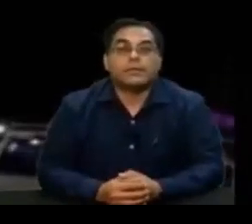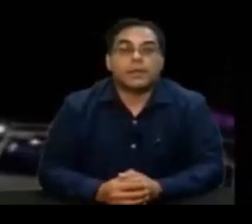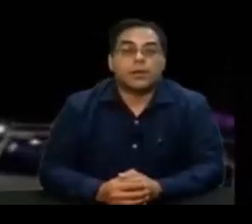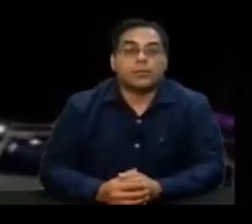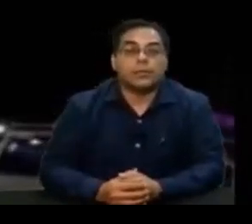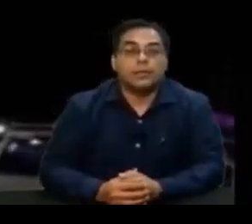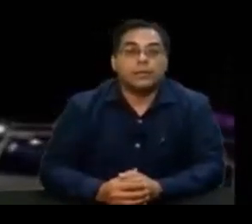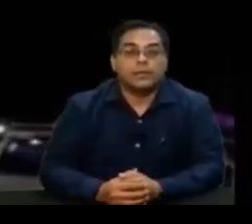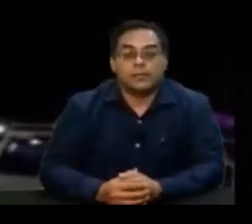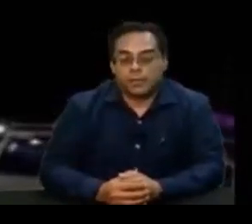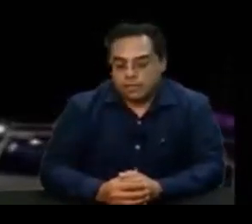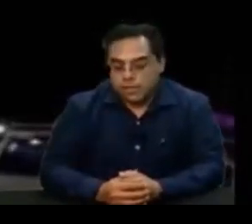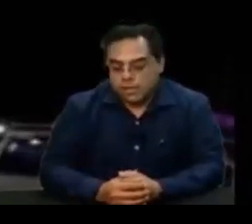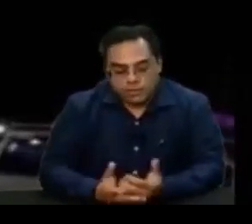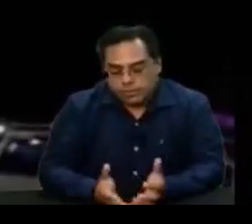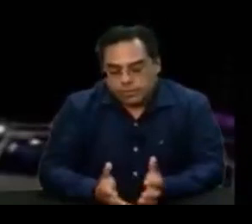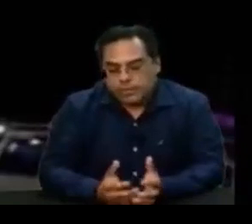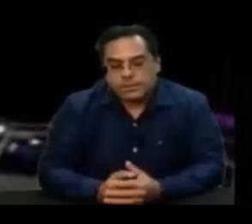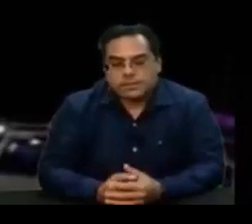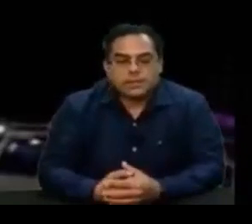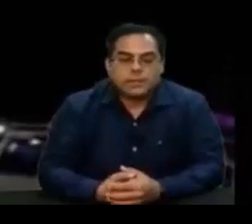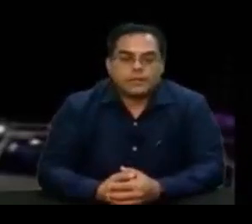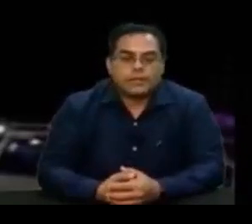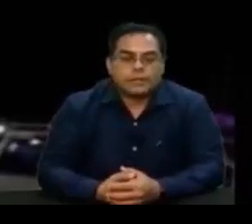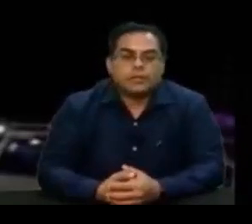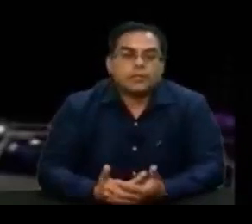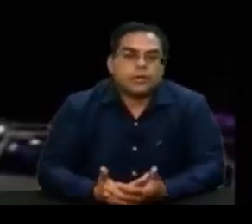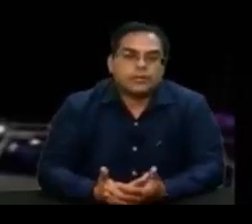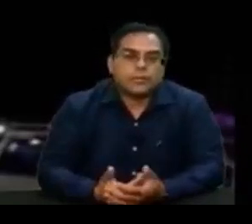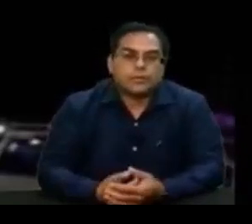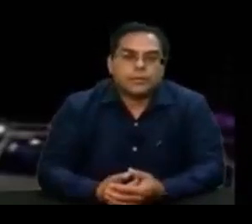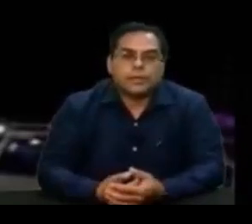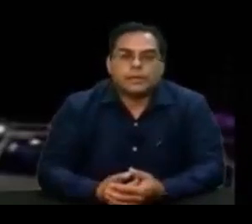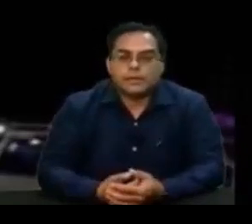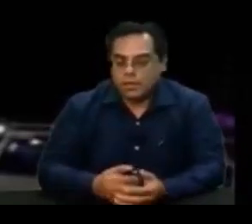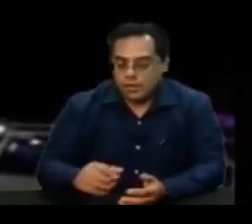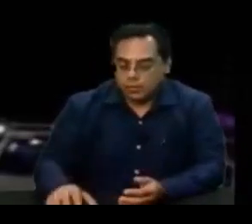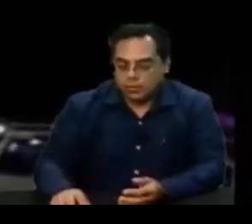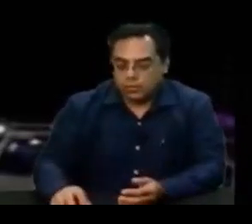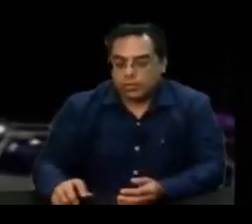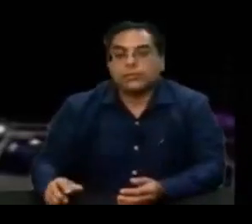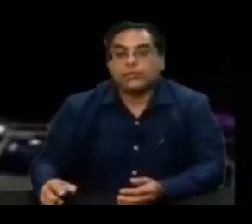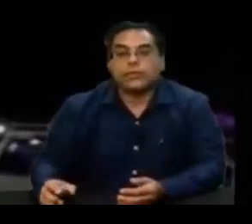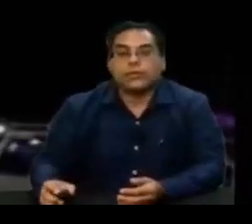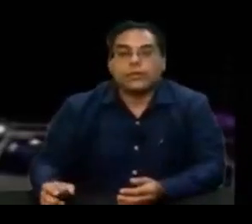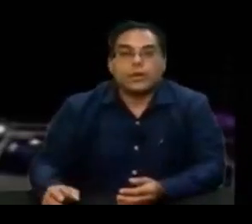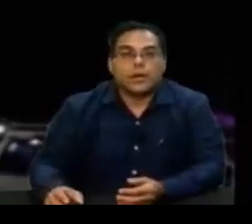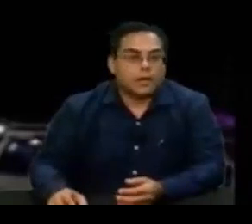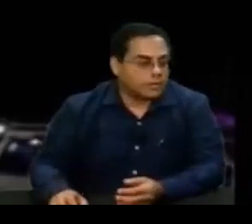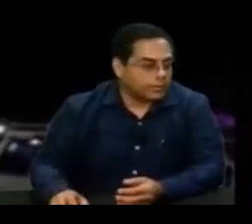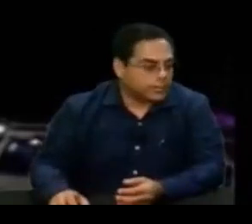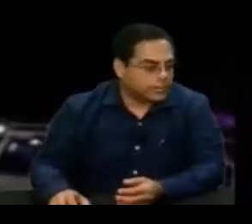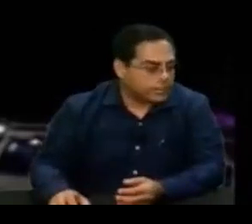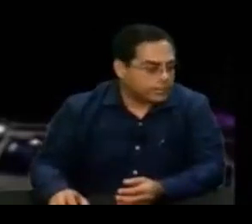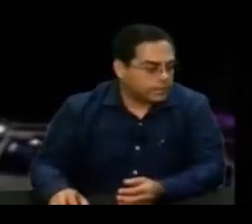fracturas de la órbita, ¿de acuerdo? Normalmente el más se involucra, evidentemente, es el músculo recto inferior.